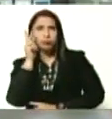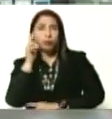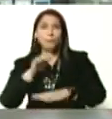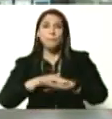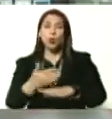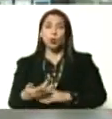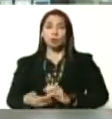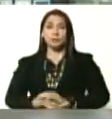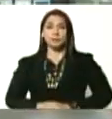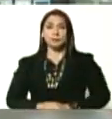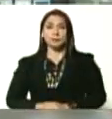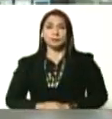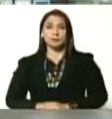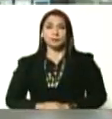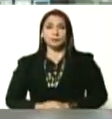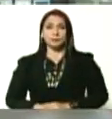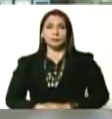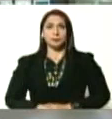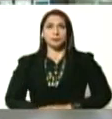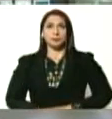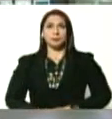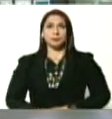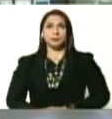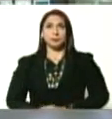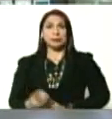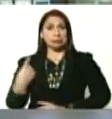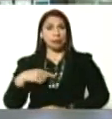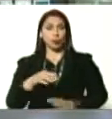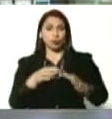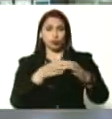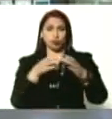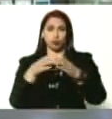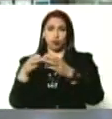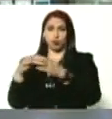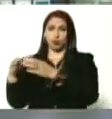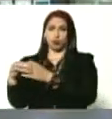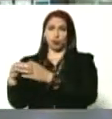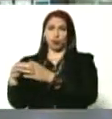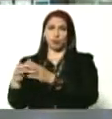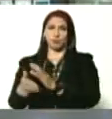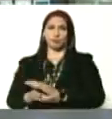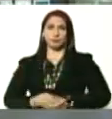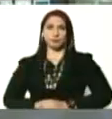trata de... Bueno, yo tengo aquí un conjunto